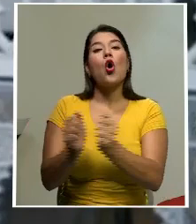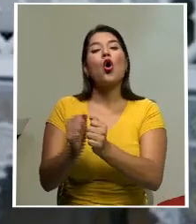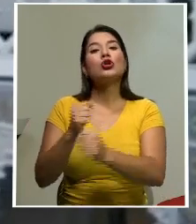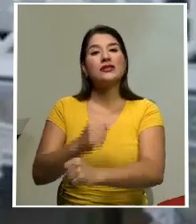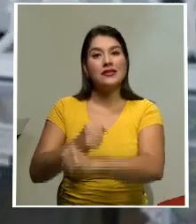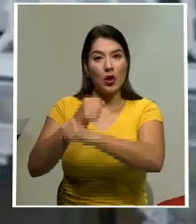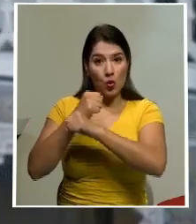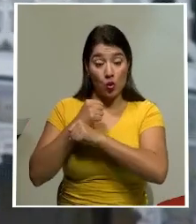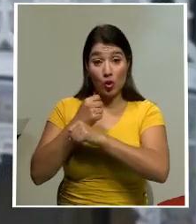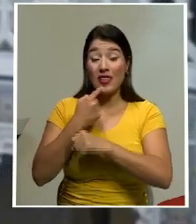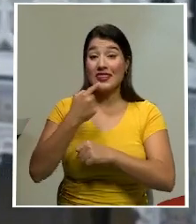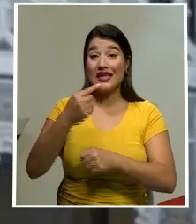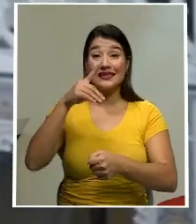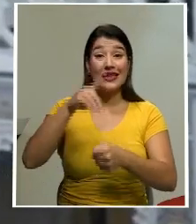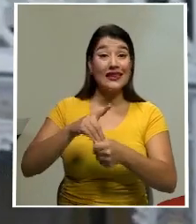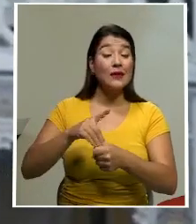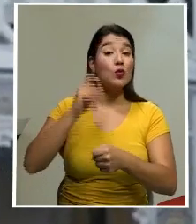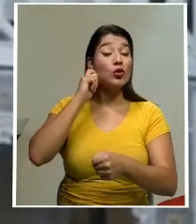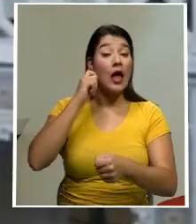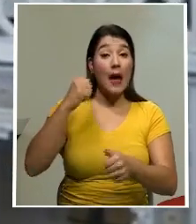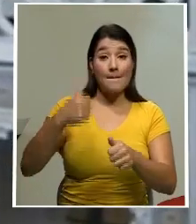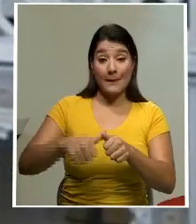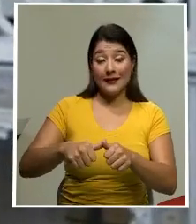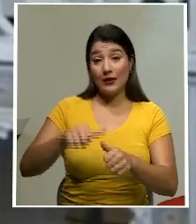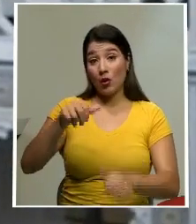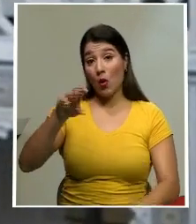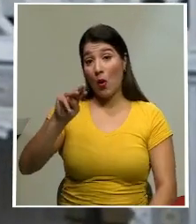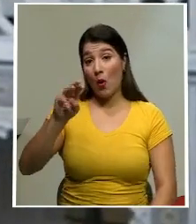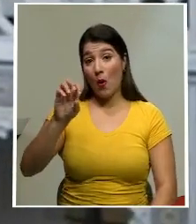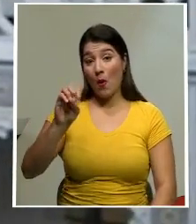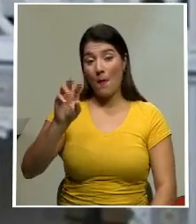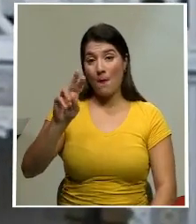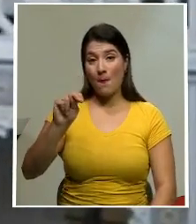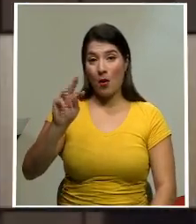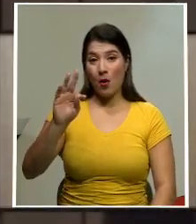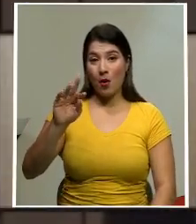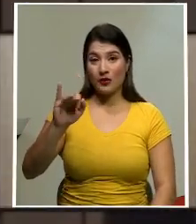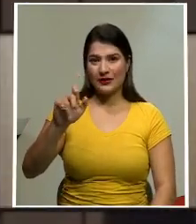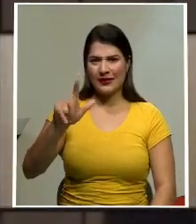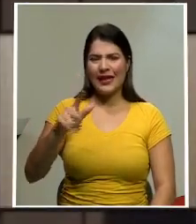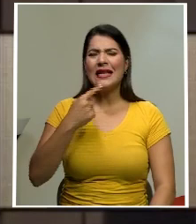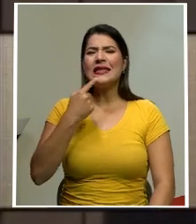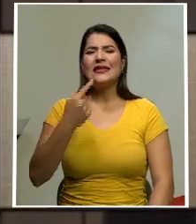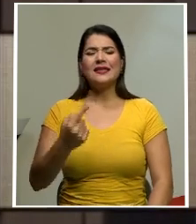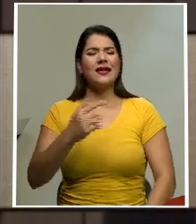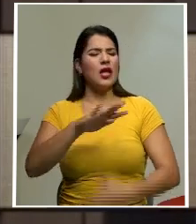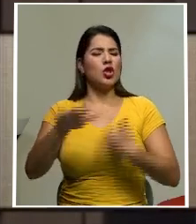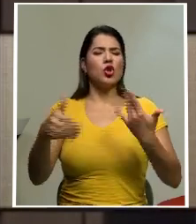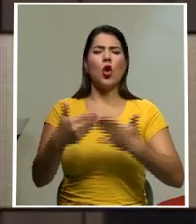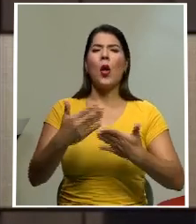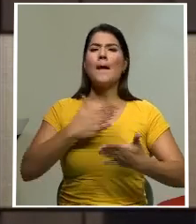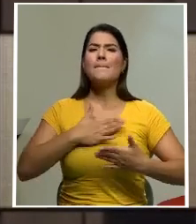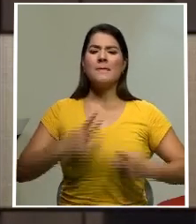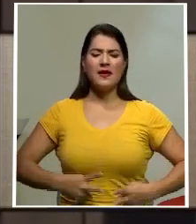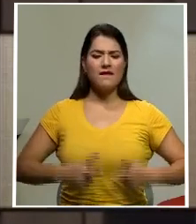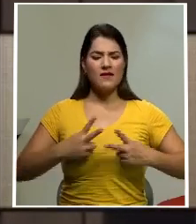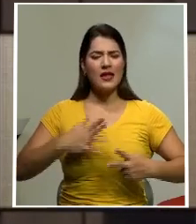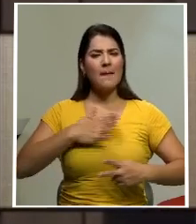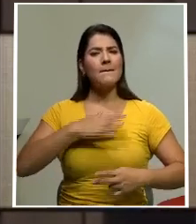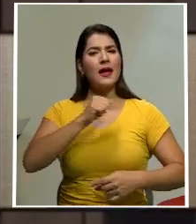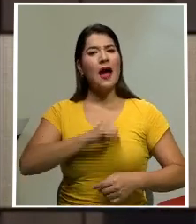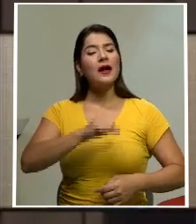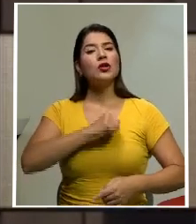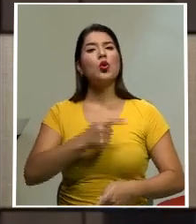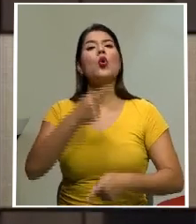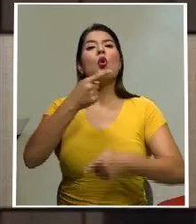diputada Montiel manifestó por medio de un comunicado de prensa que toda mi vida siempre mis actuaciones han sido correctas. En